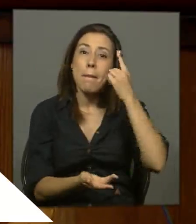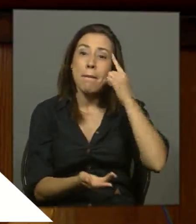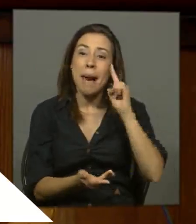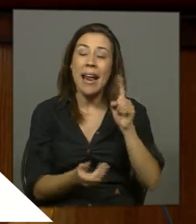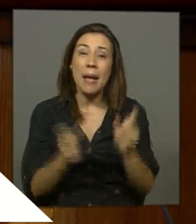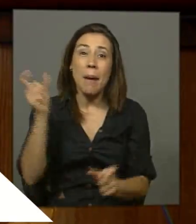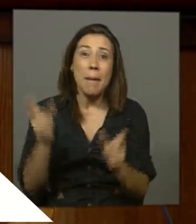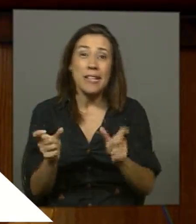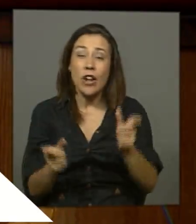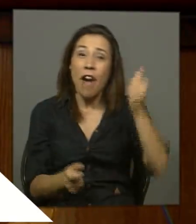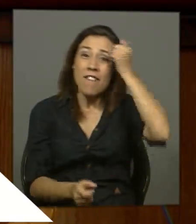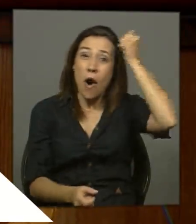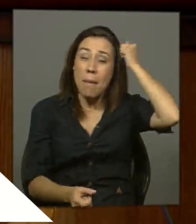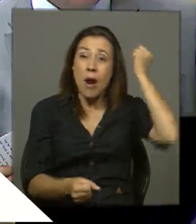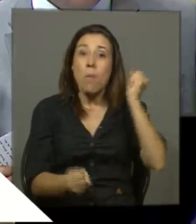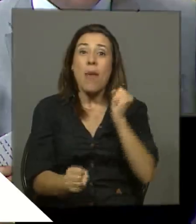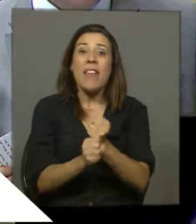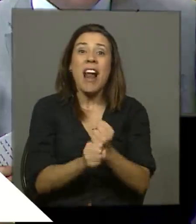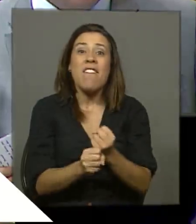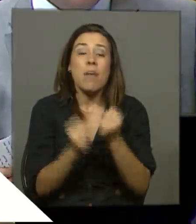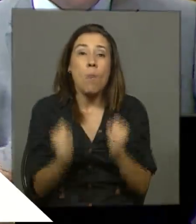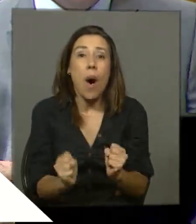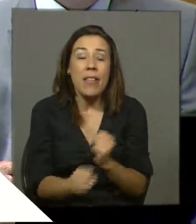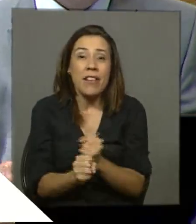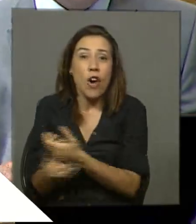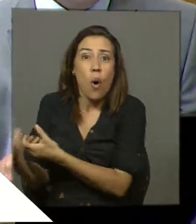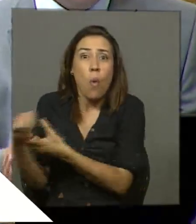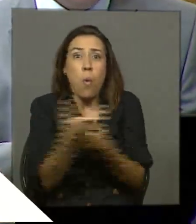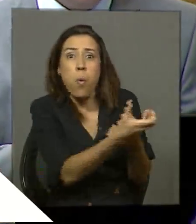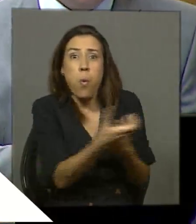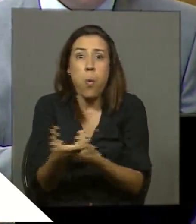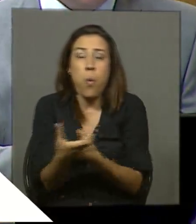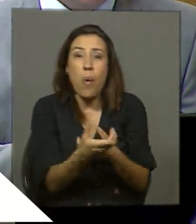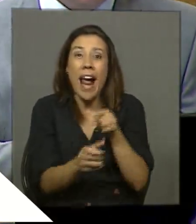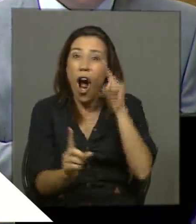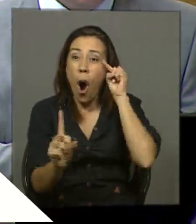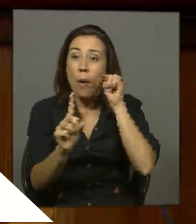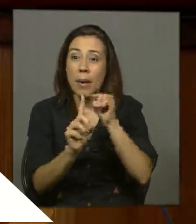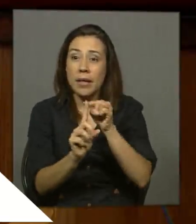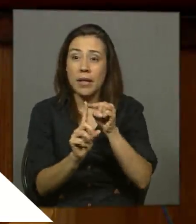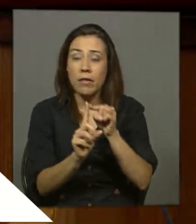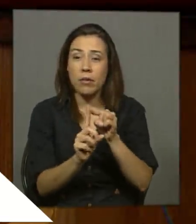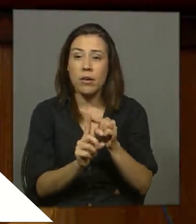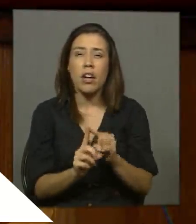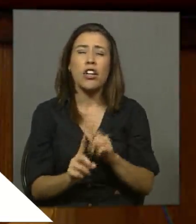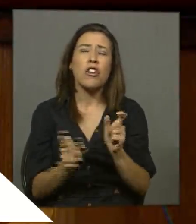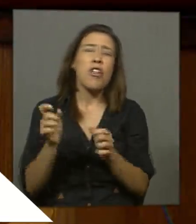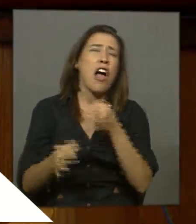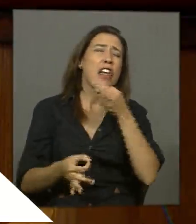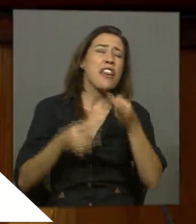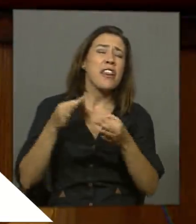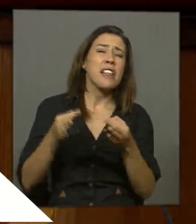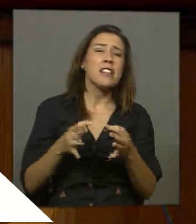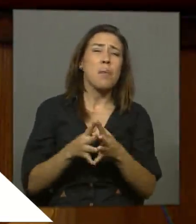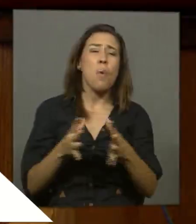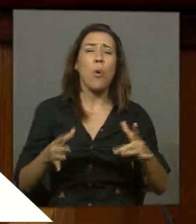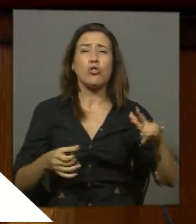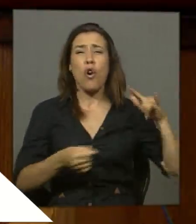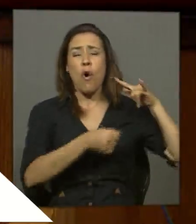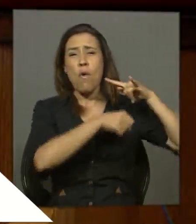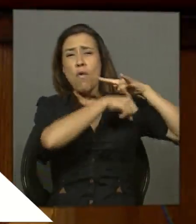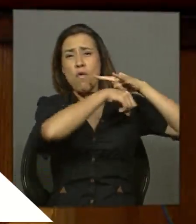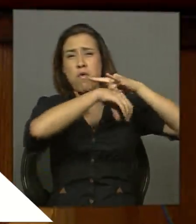brigadistas y los bomberos actúen Esa es la Esa es la finalidad y se habla por ahí de enormes aviones que